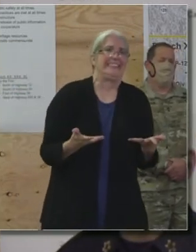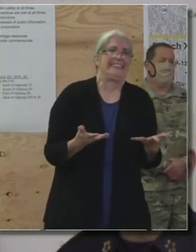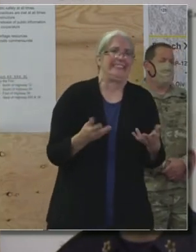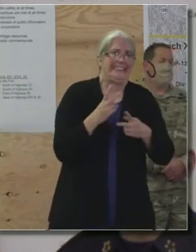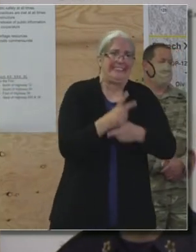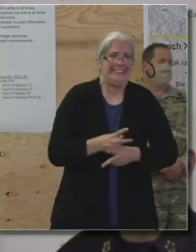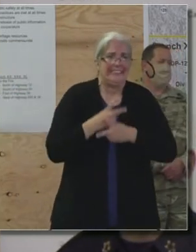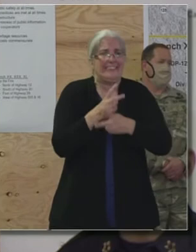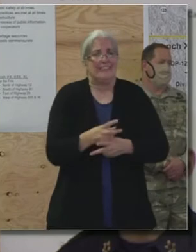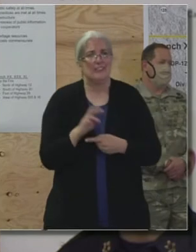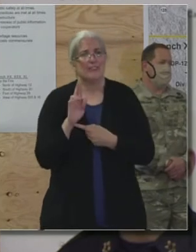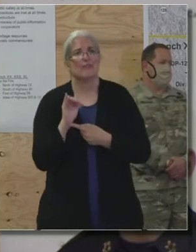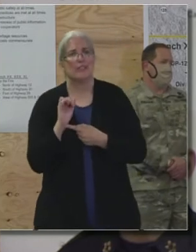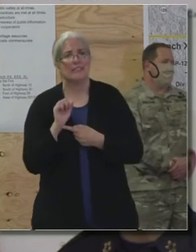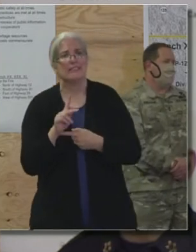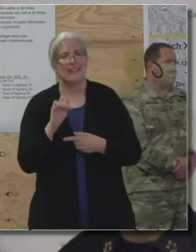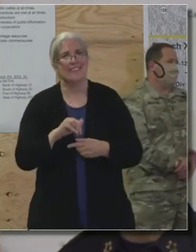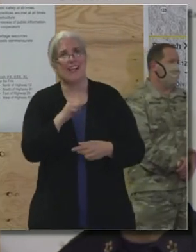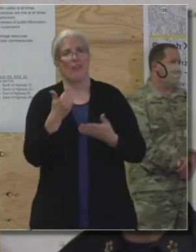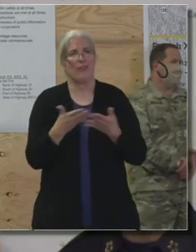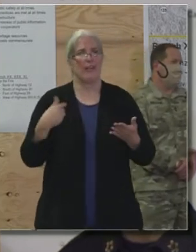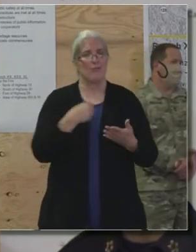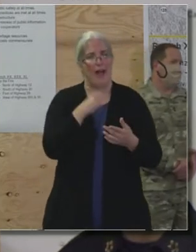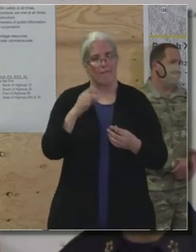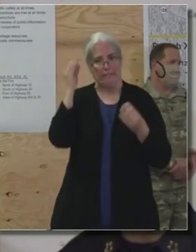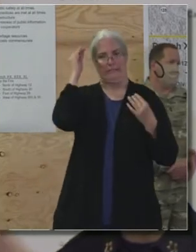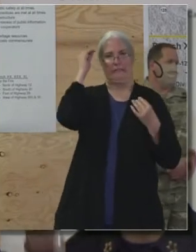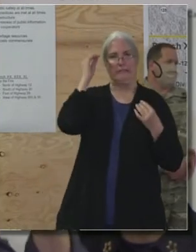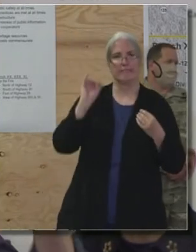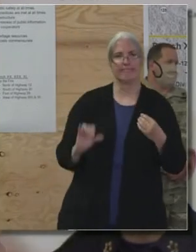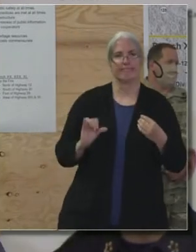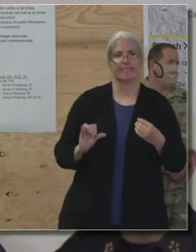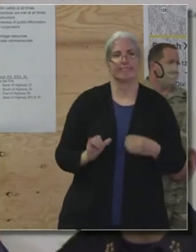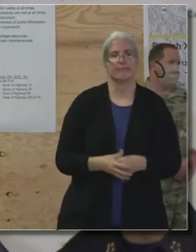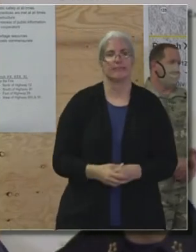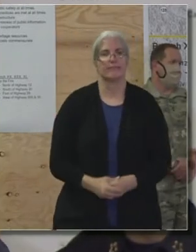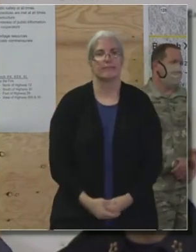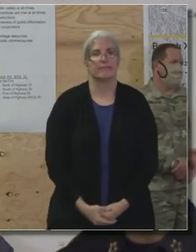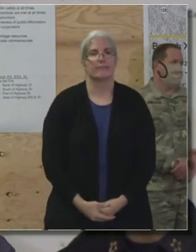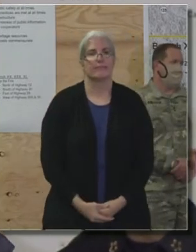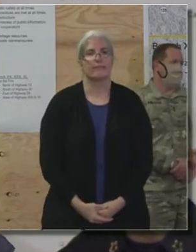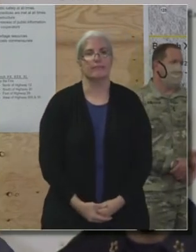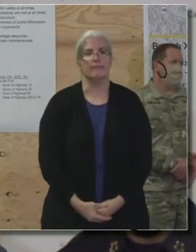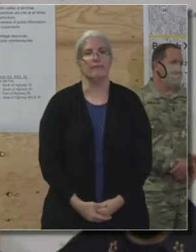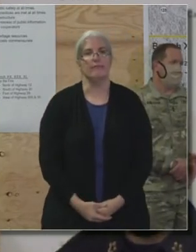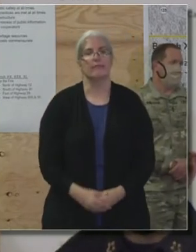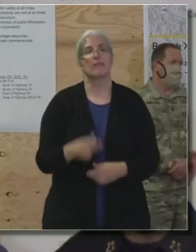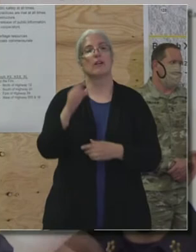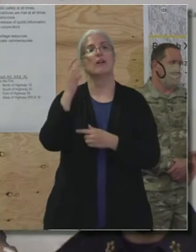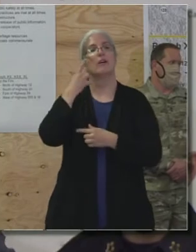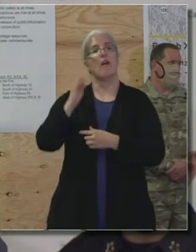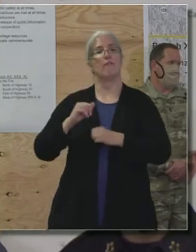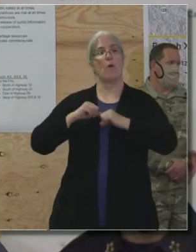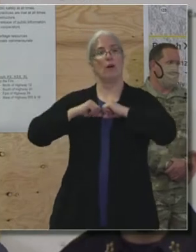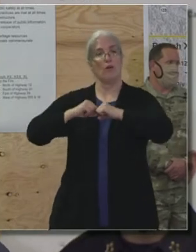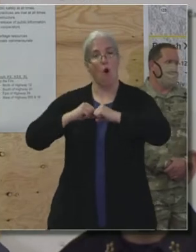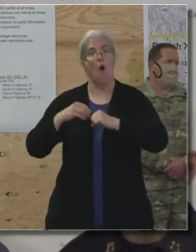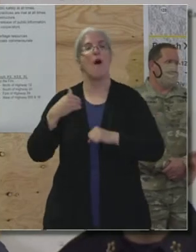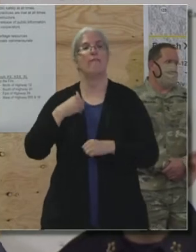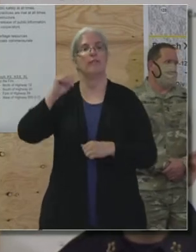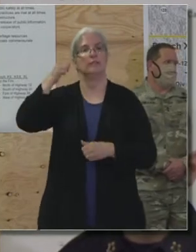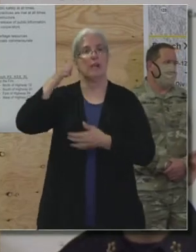paradigma de salud por cierto quiero dar gracias a que a hogar tienen 10 helicópteros volando app y